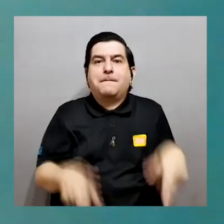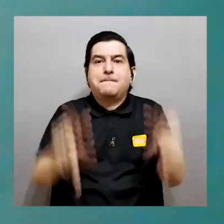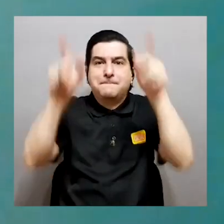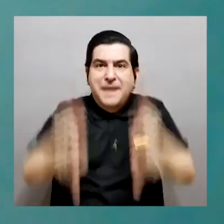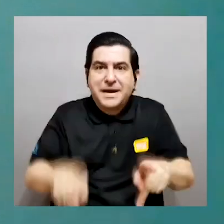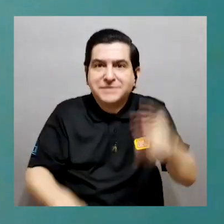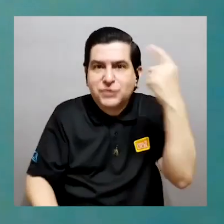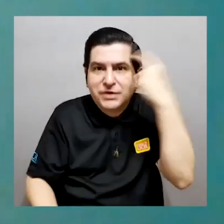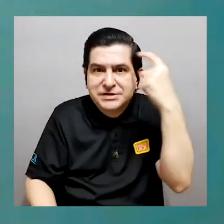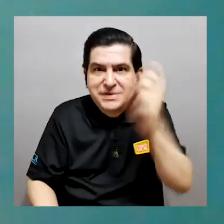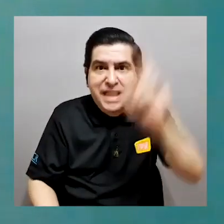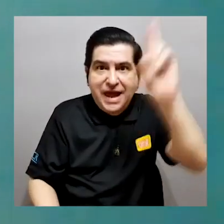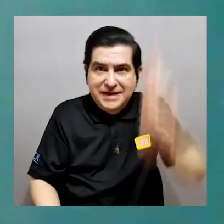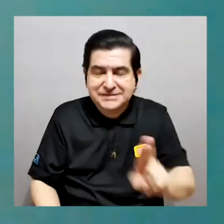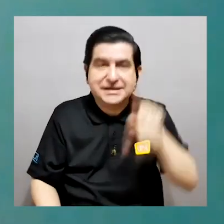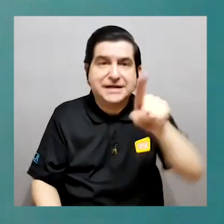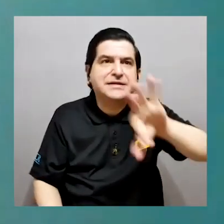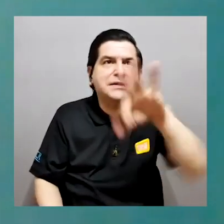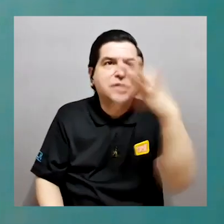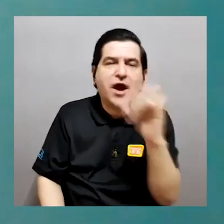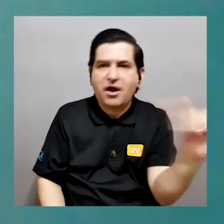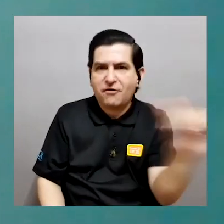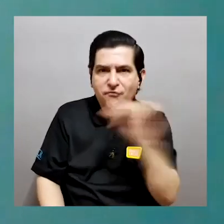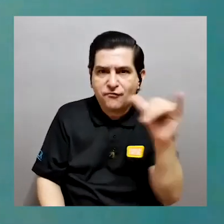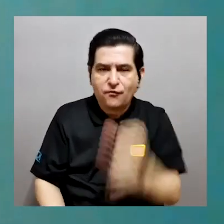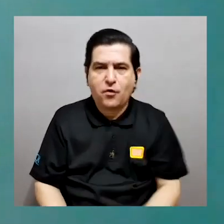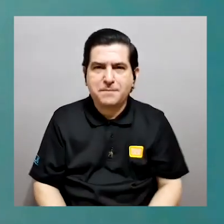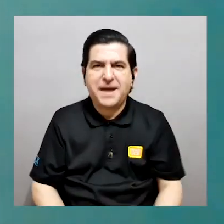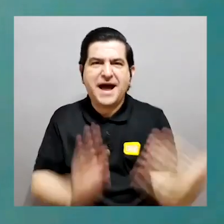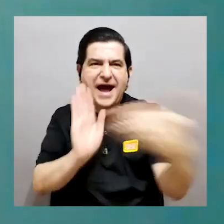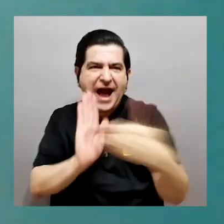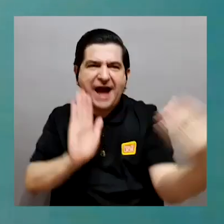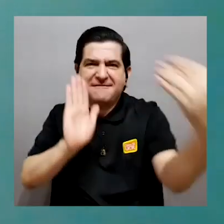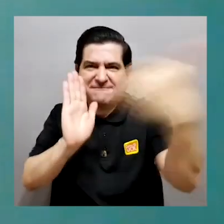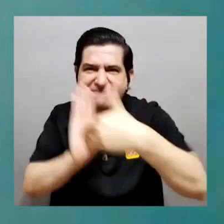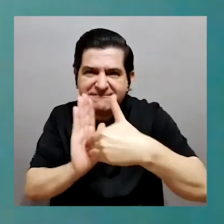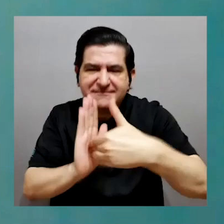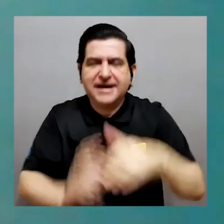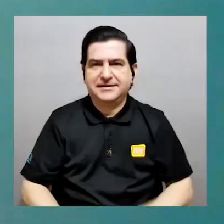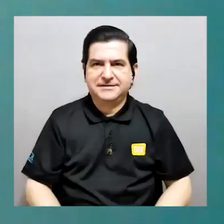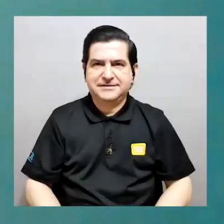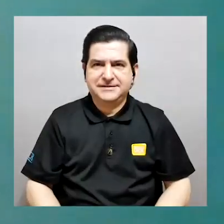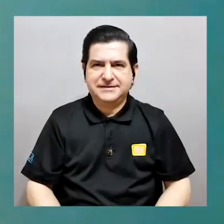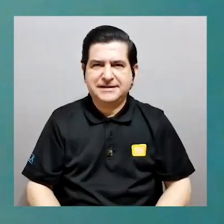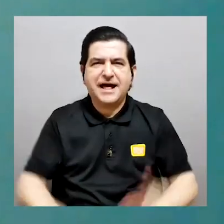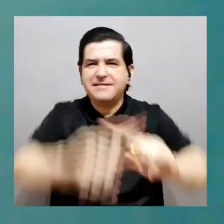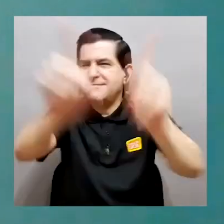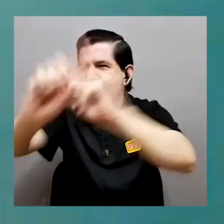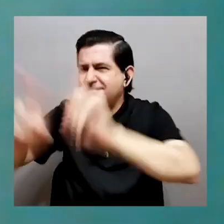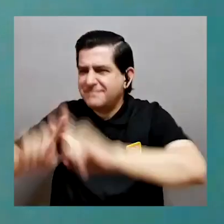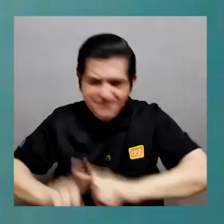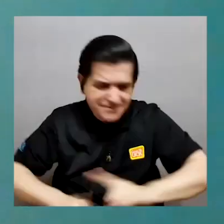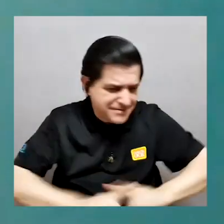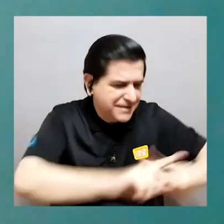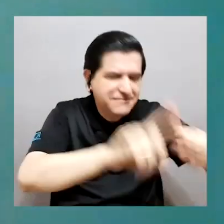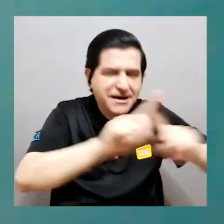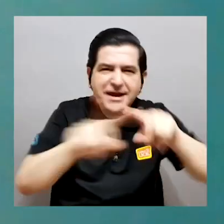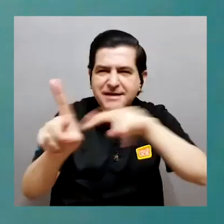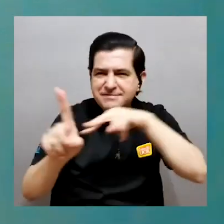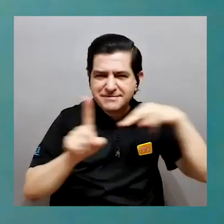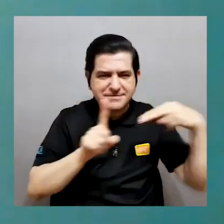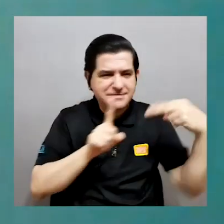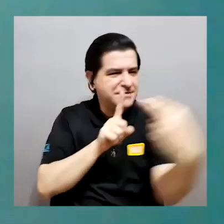mentalidad del costarricense y que en alguna medida también viene a chocar, digamos, con muchos de